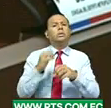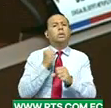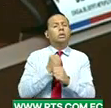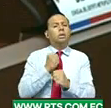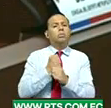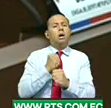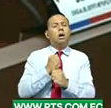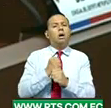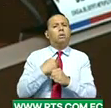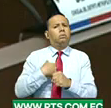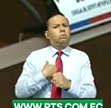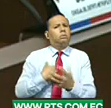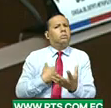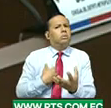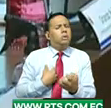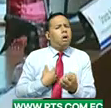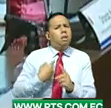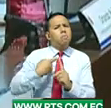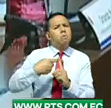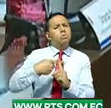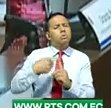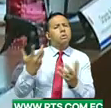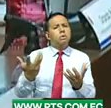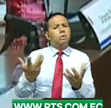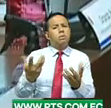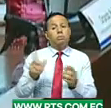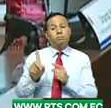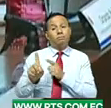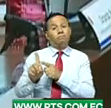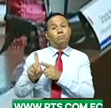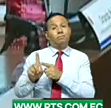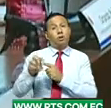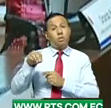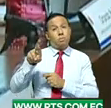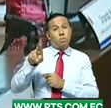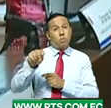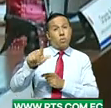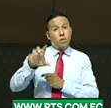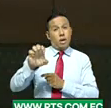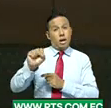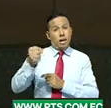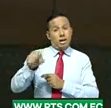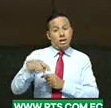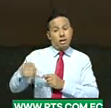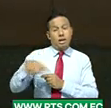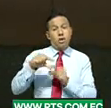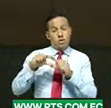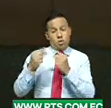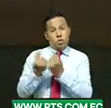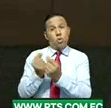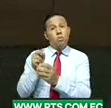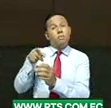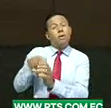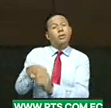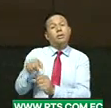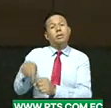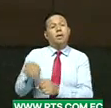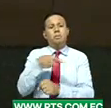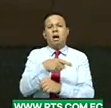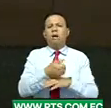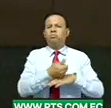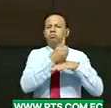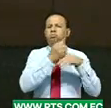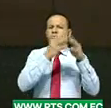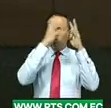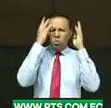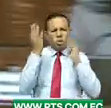sido propositivos. Fernando Morales es parte de los concejales que cuestionan la permanencia de Jorge Yunde en alcaldía tras ser removido